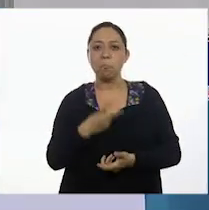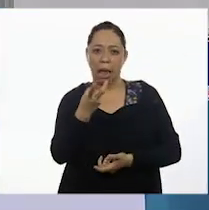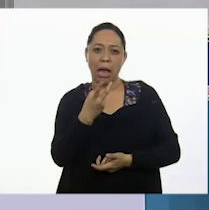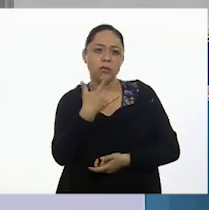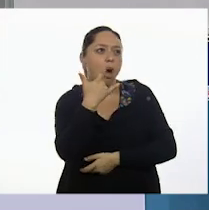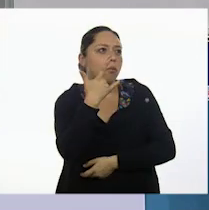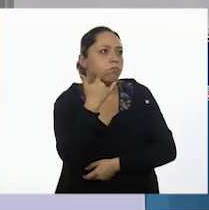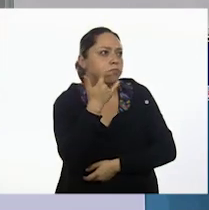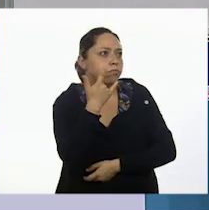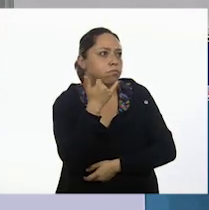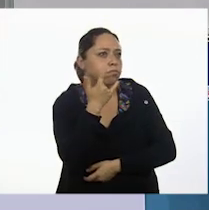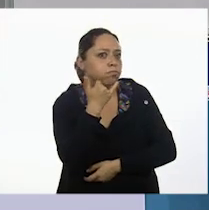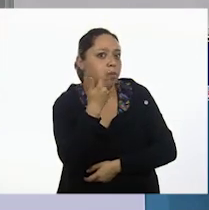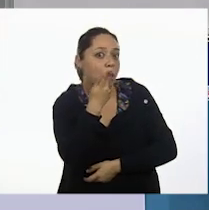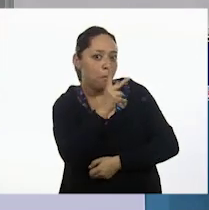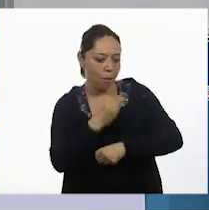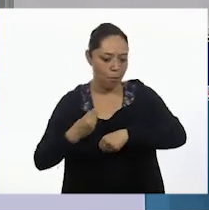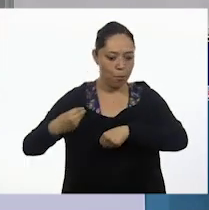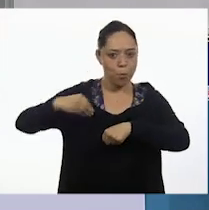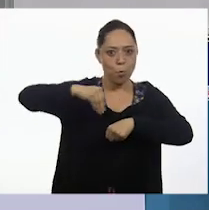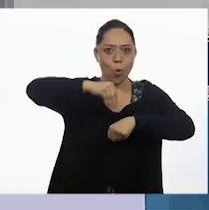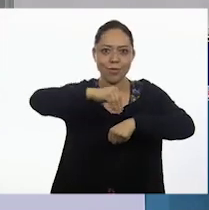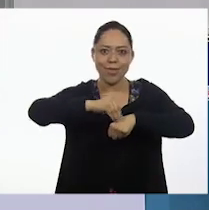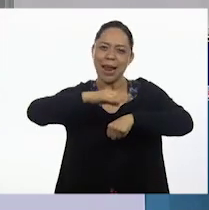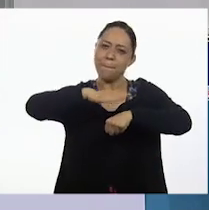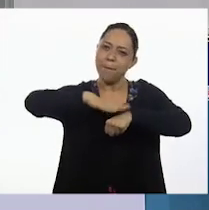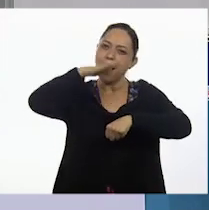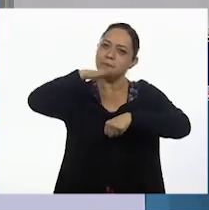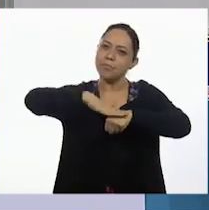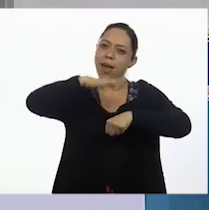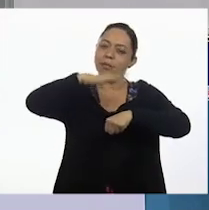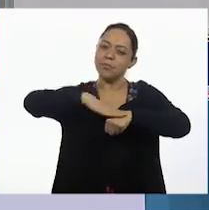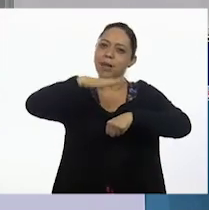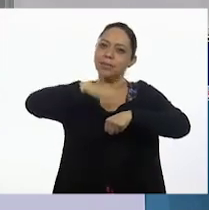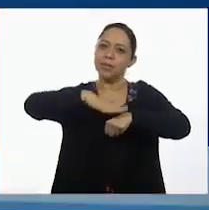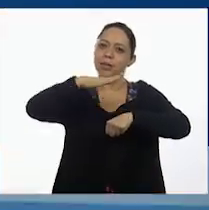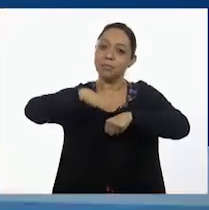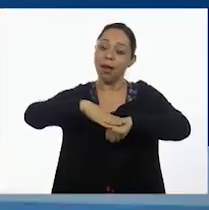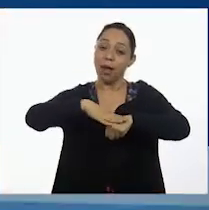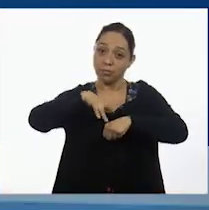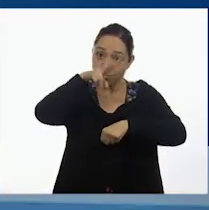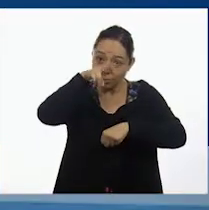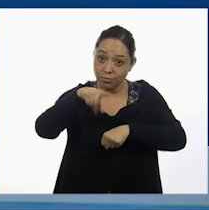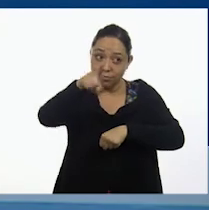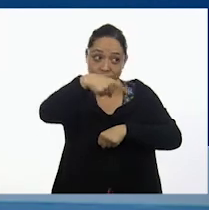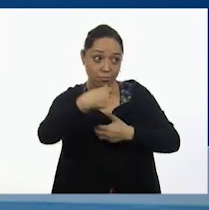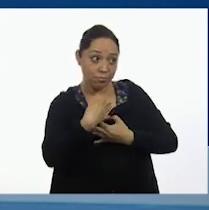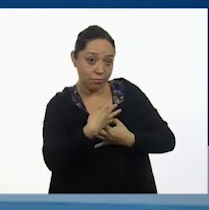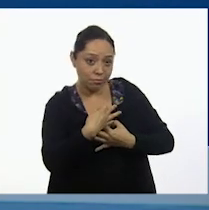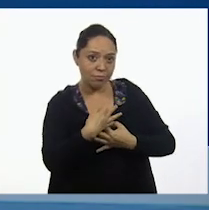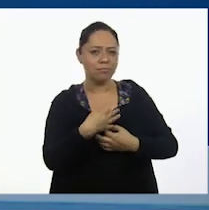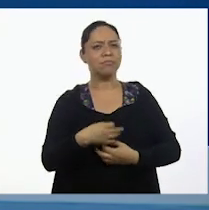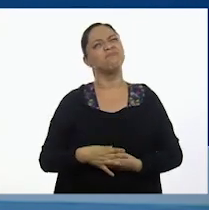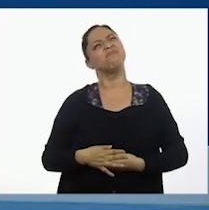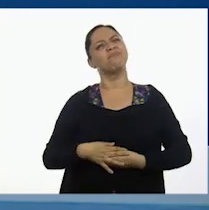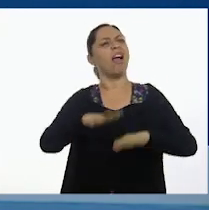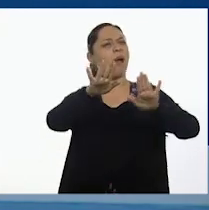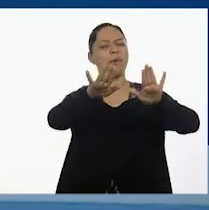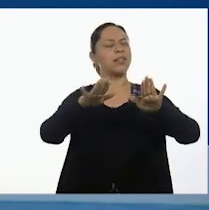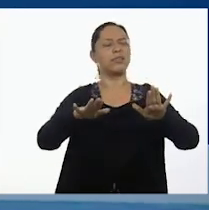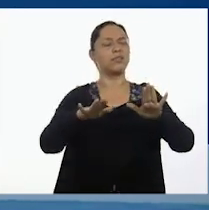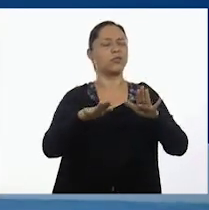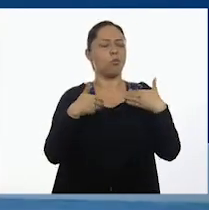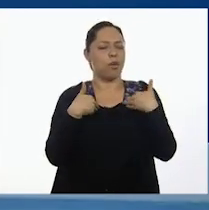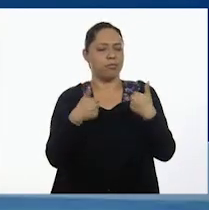expectativa del público, si no le agregamos otros elementos, nunca podremos conseguirlo. Ay, profe, ahora sí me perdí. ¿Cómo